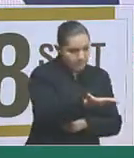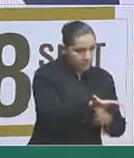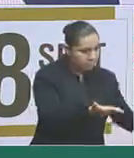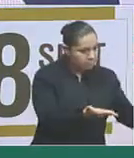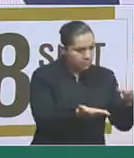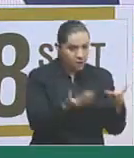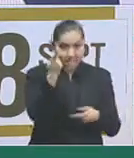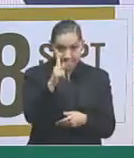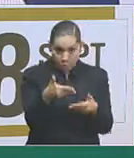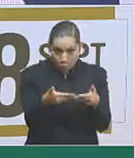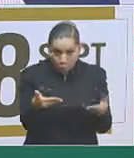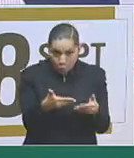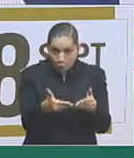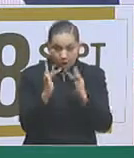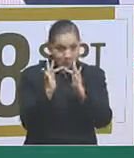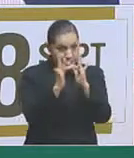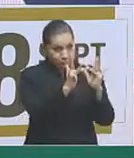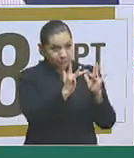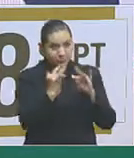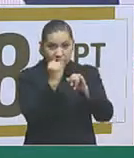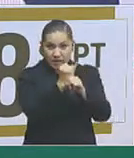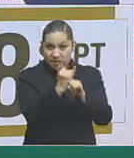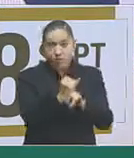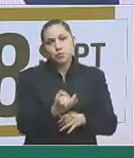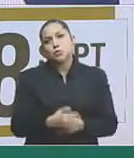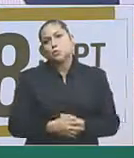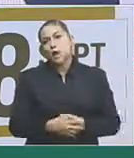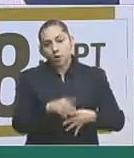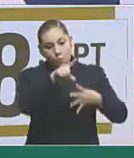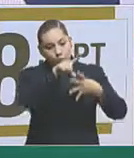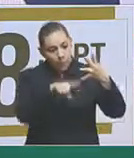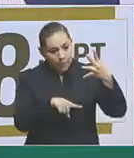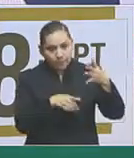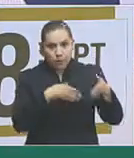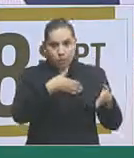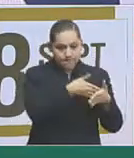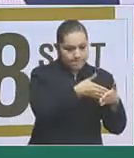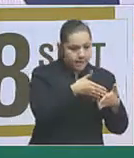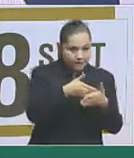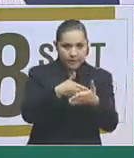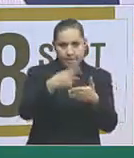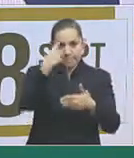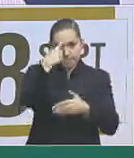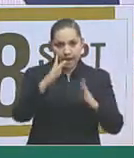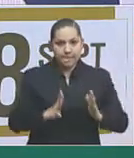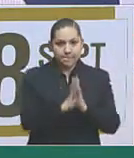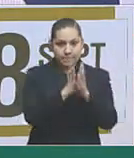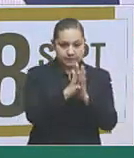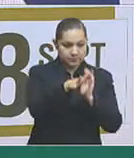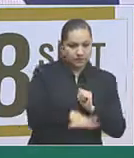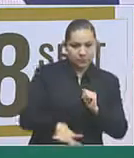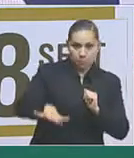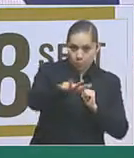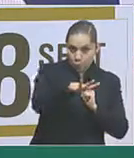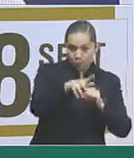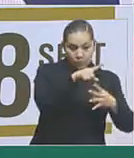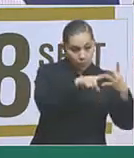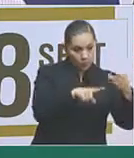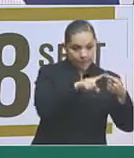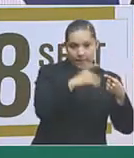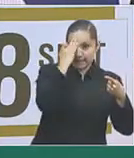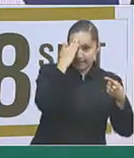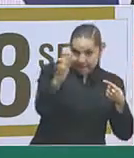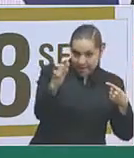deliberación destruyendo las cuatro barreras para la participación política plena el tiempo la escala